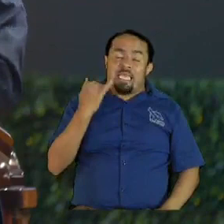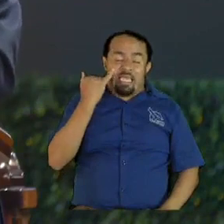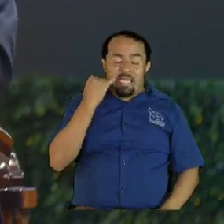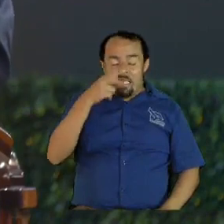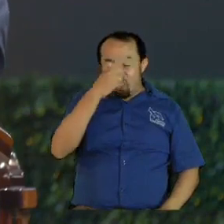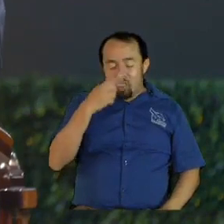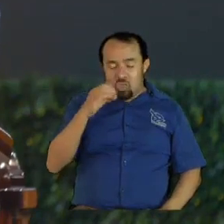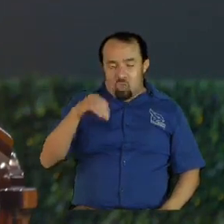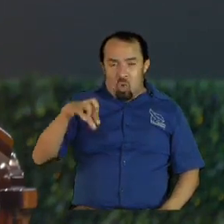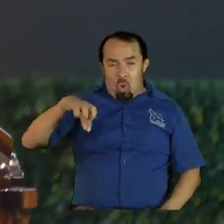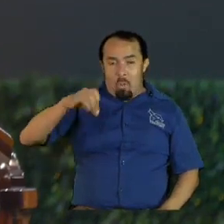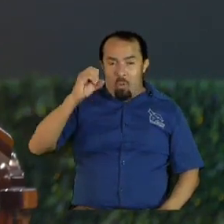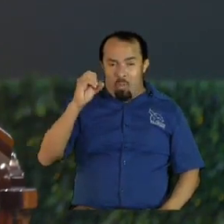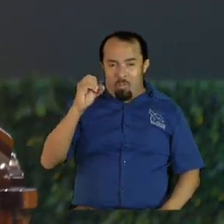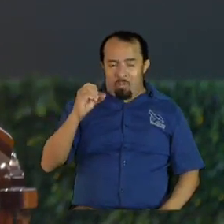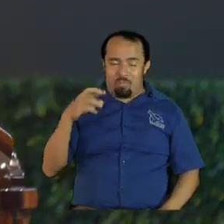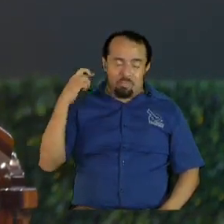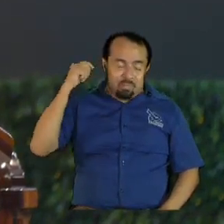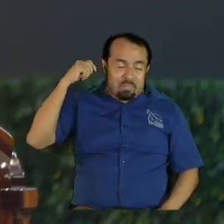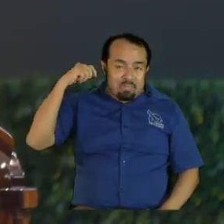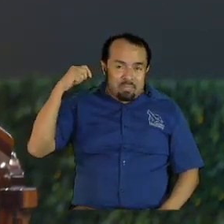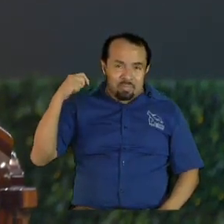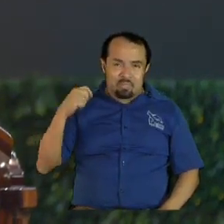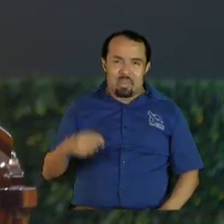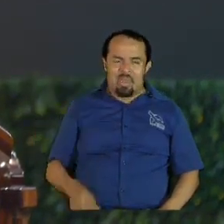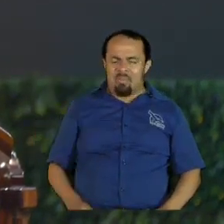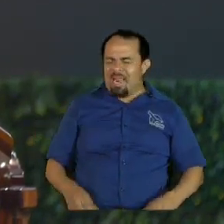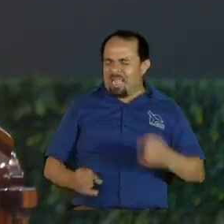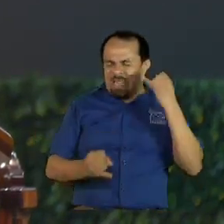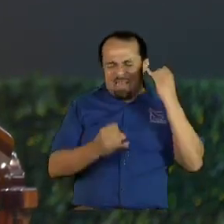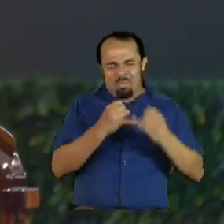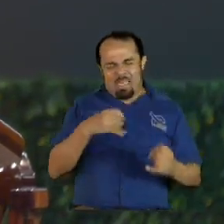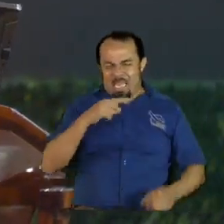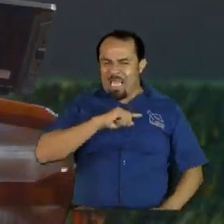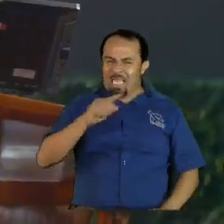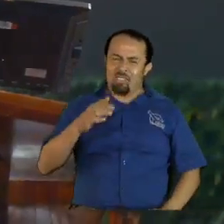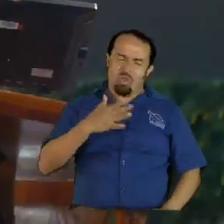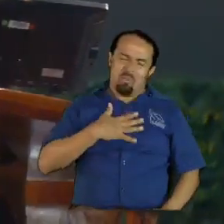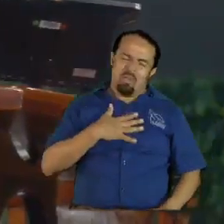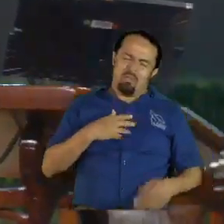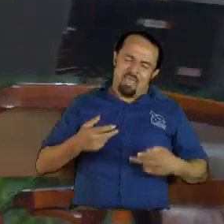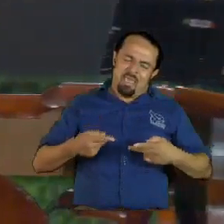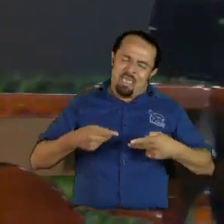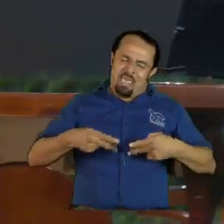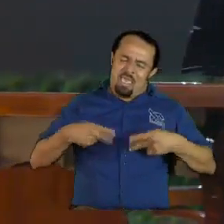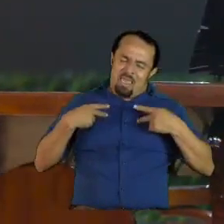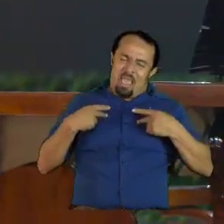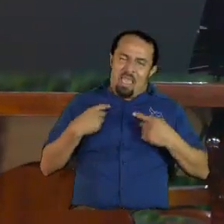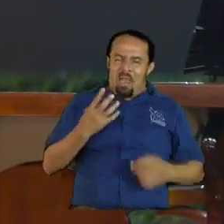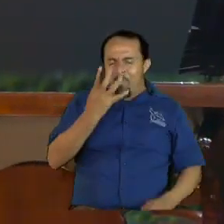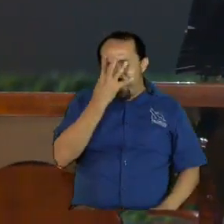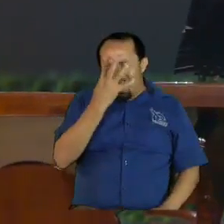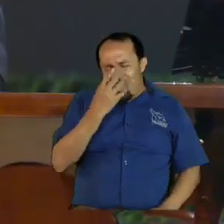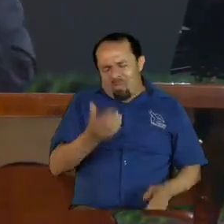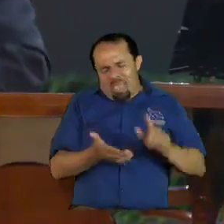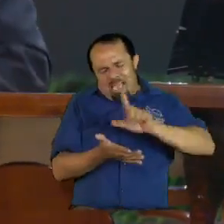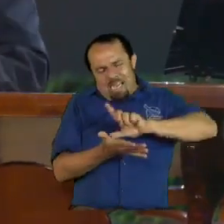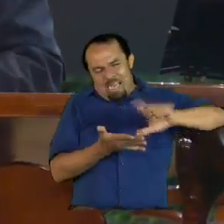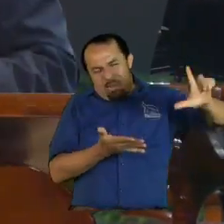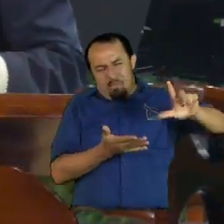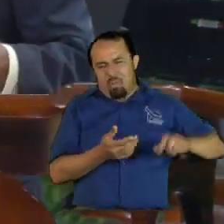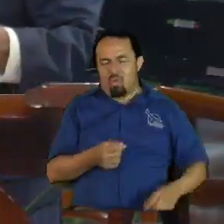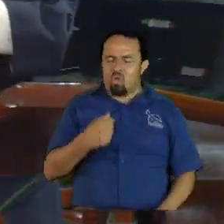se termine esta situación de una vez por todas. Yo ya no lo estoy haciendo, nunca más lo voy a volver a hacer. Ya me